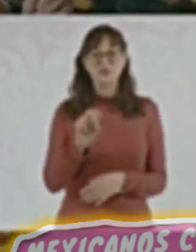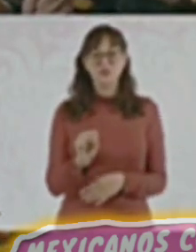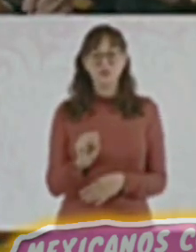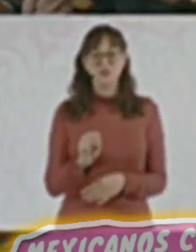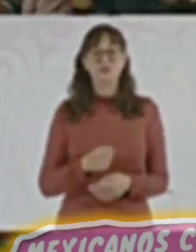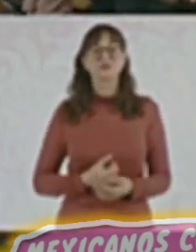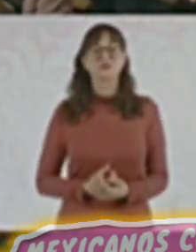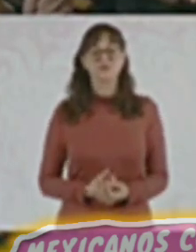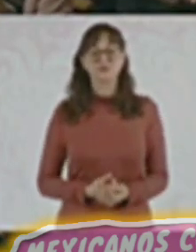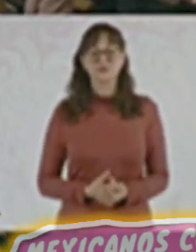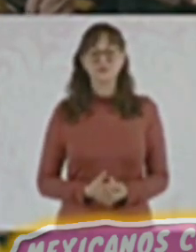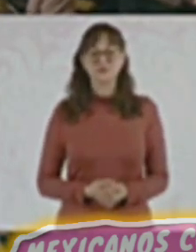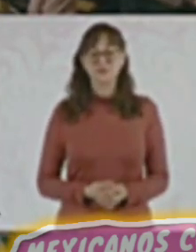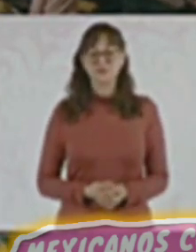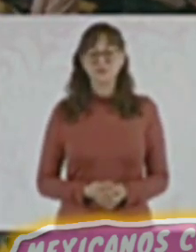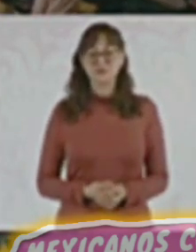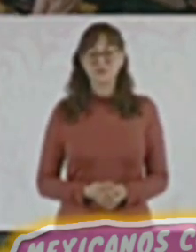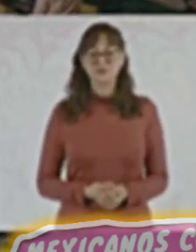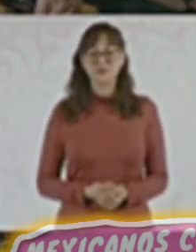Sí.